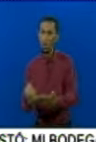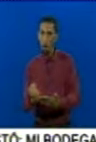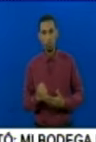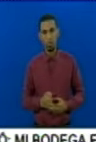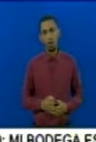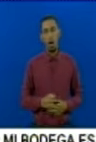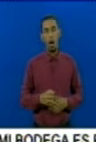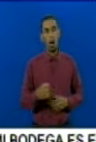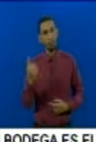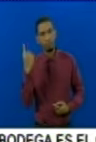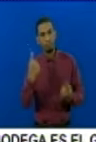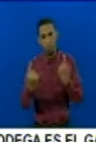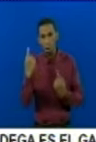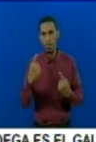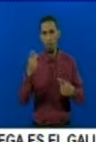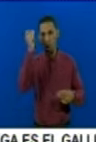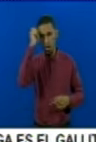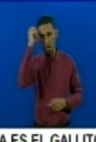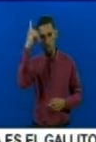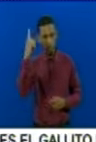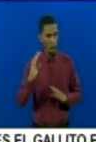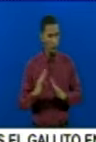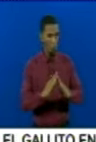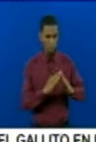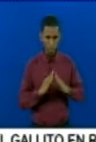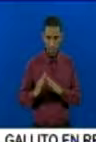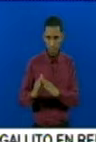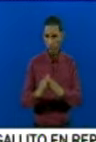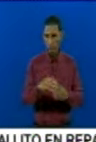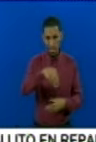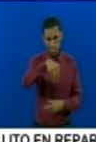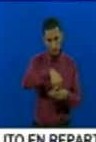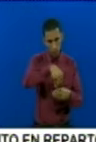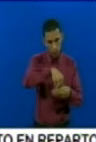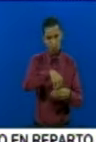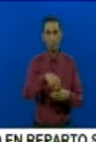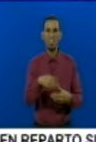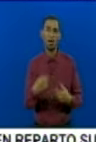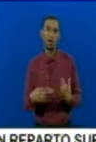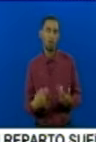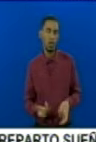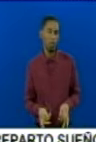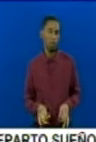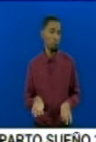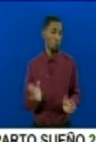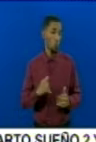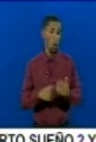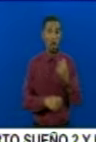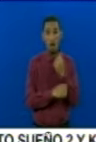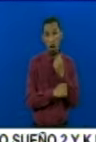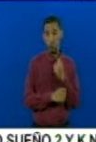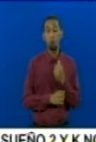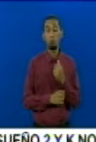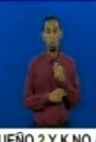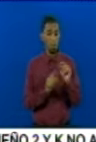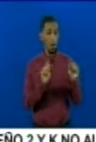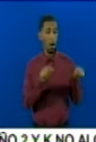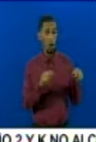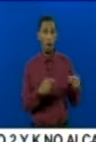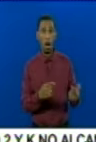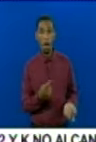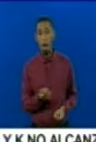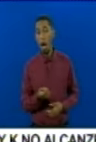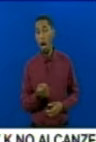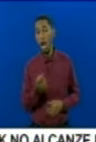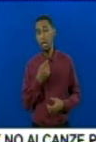muchas alternativas en las comunidades que se pueden hacer. A veces no tenemos la carne, pero si está la vianda con jugo y